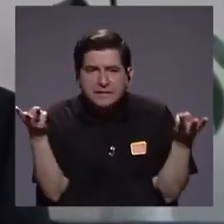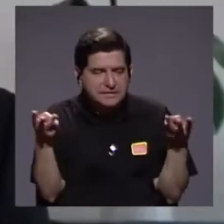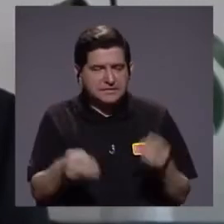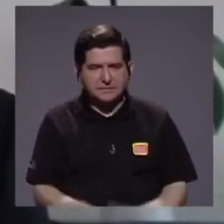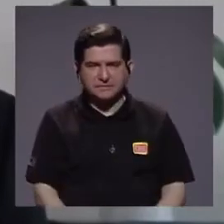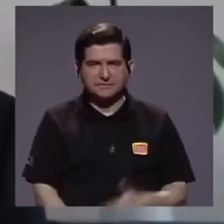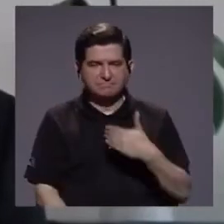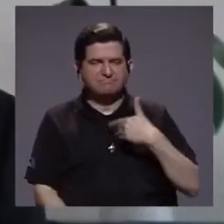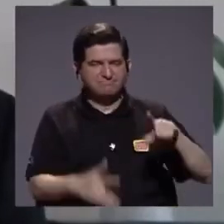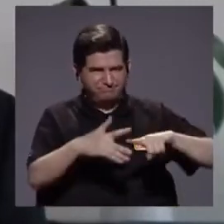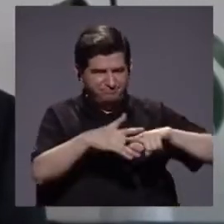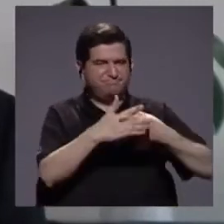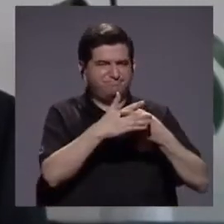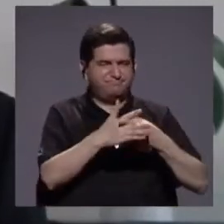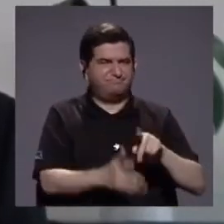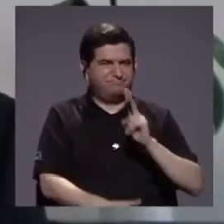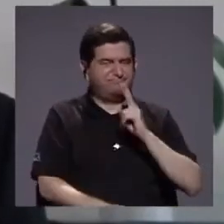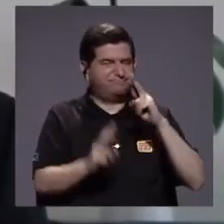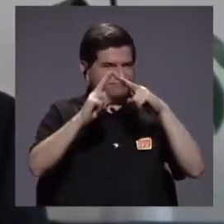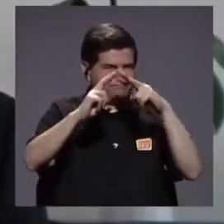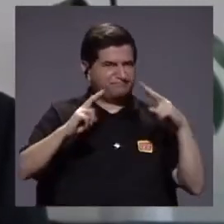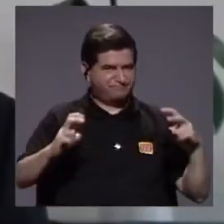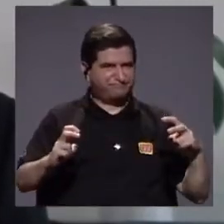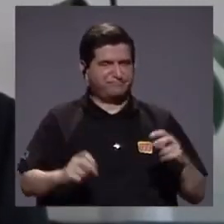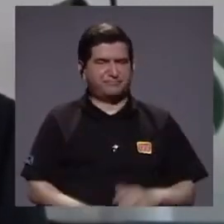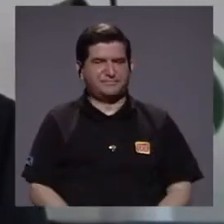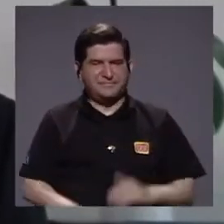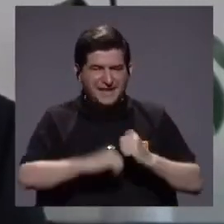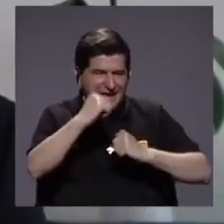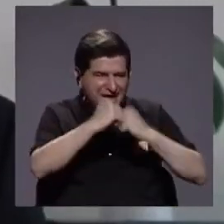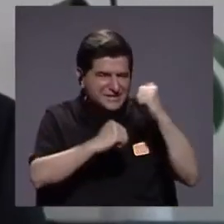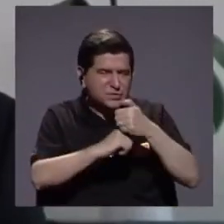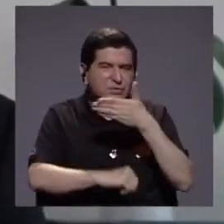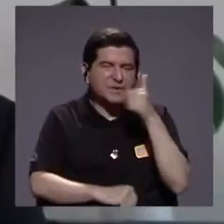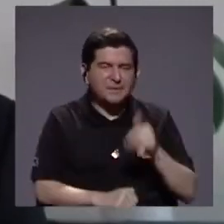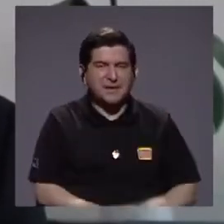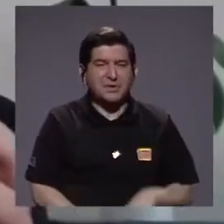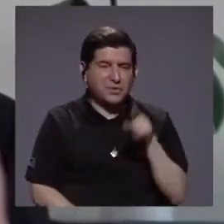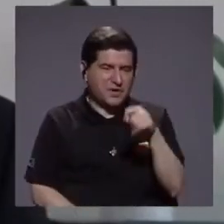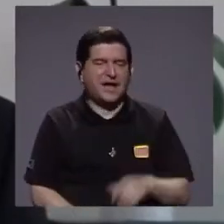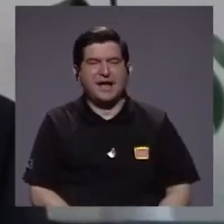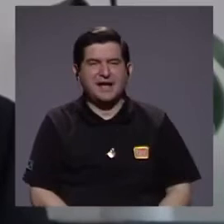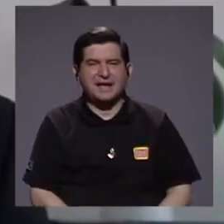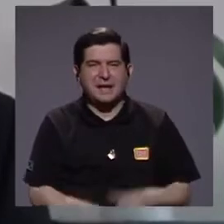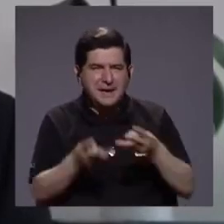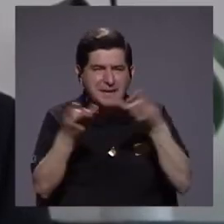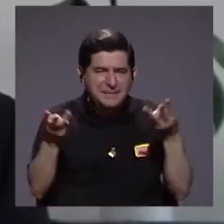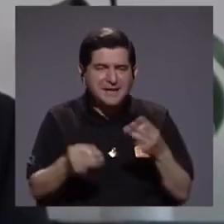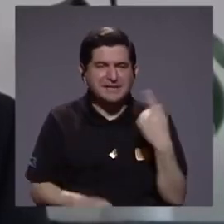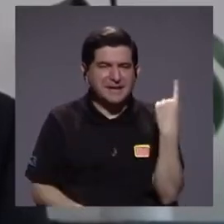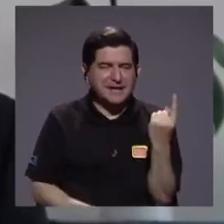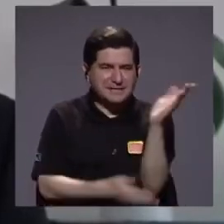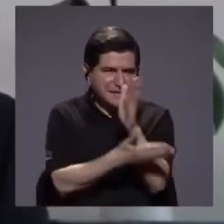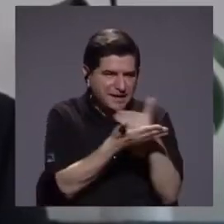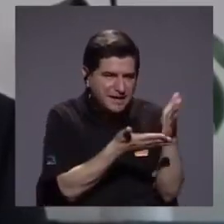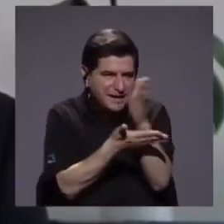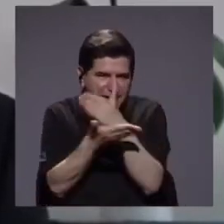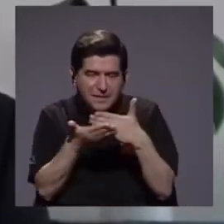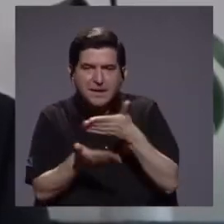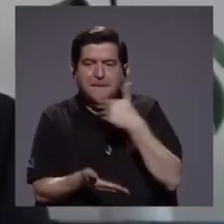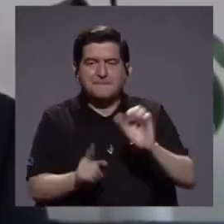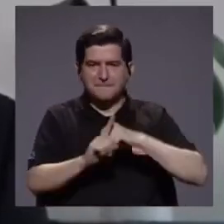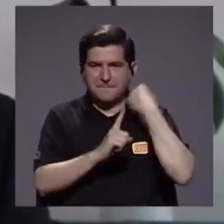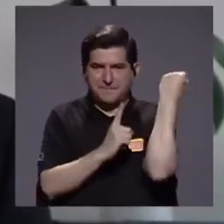ahí tenemos que empezar a realmente analizar de estructurar mejor la carga académica de esos bloques para poder dar